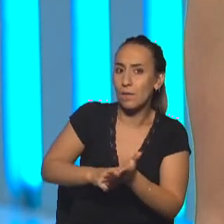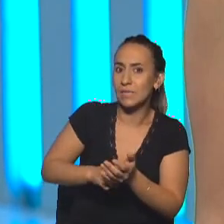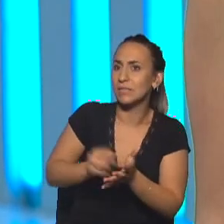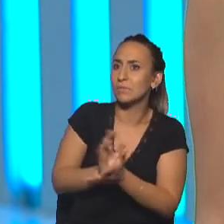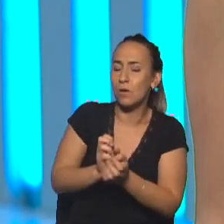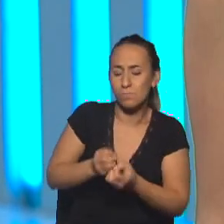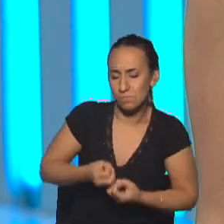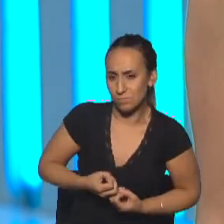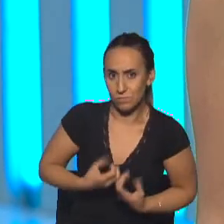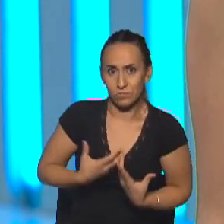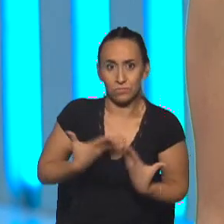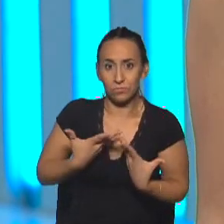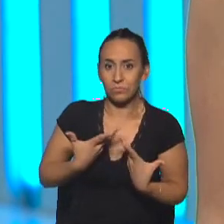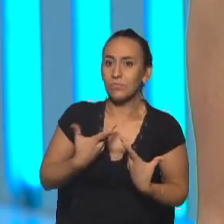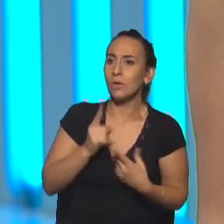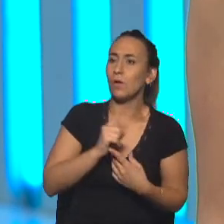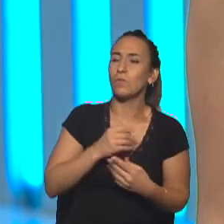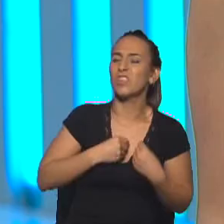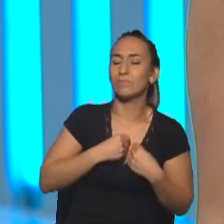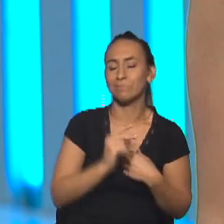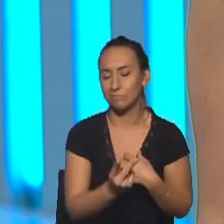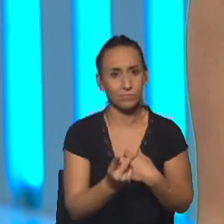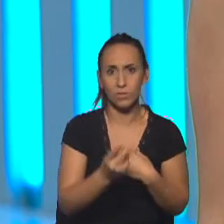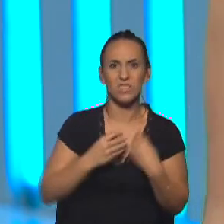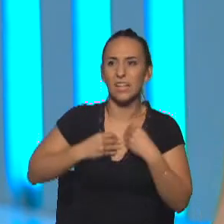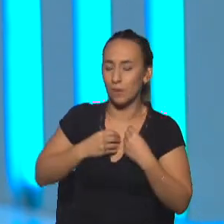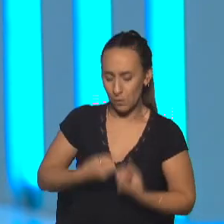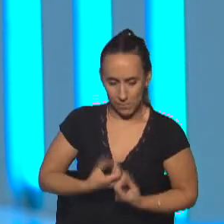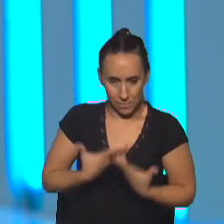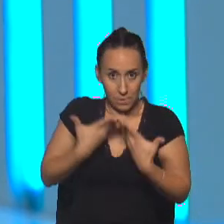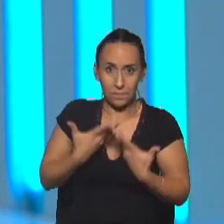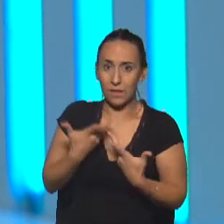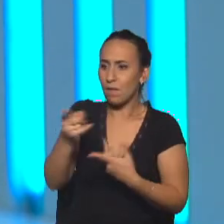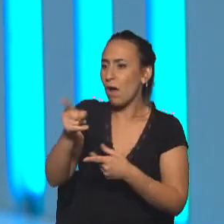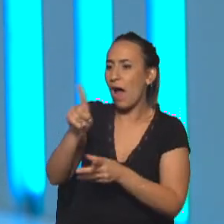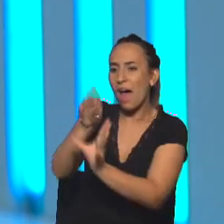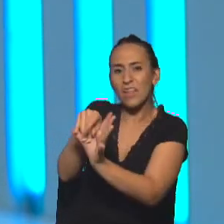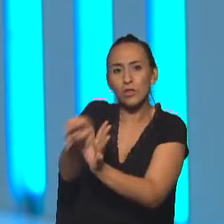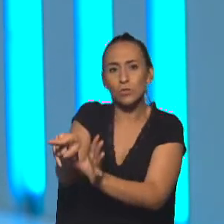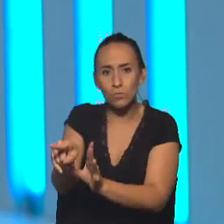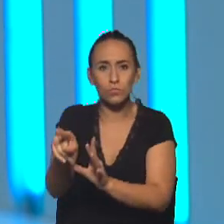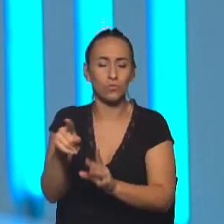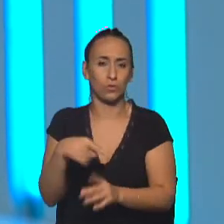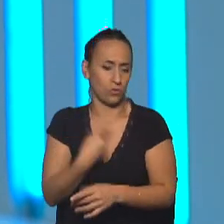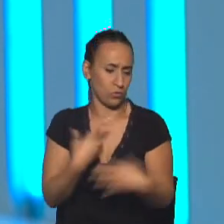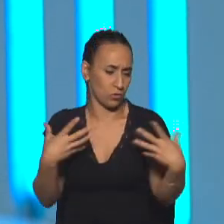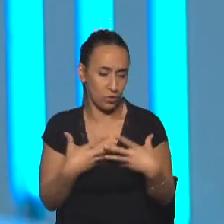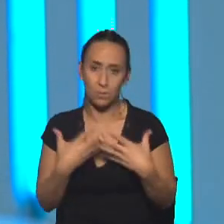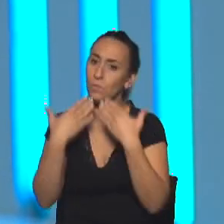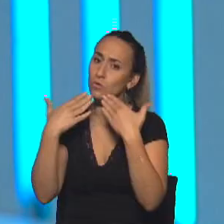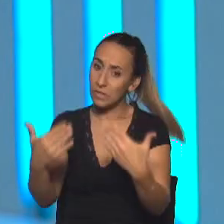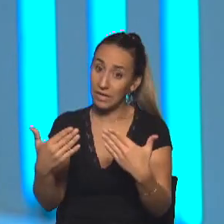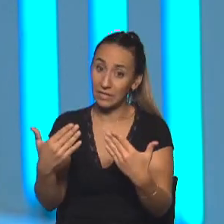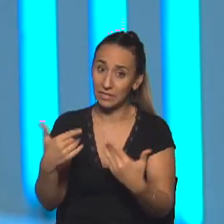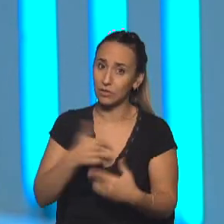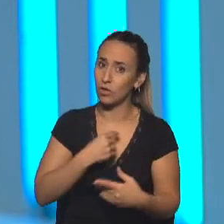vos y en todos aquellos que no solo están cerca de ustedes, sino también en nosotros. Gracias. Estamos más